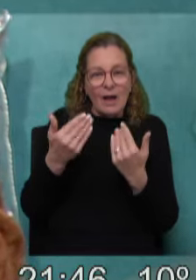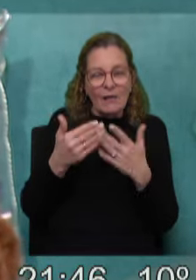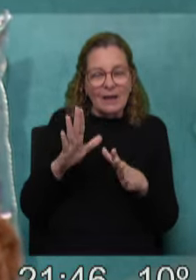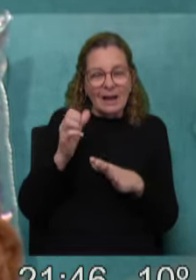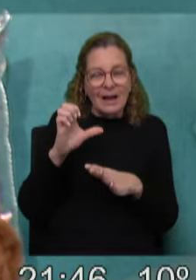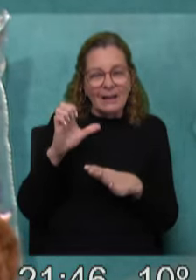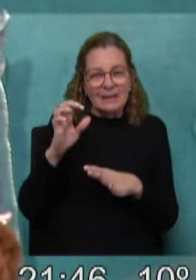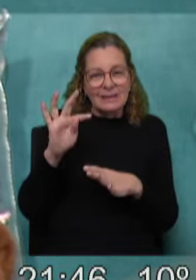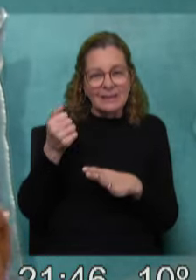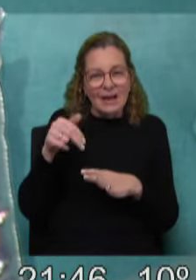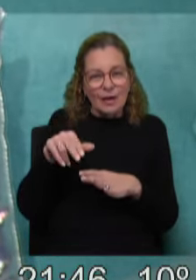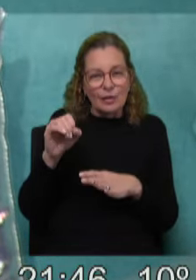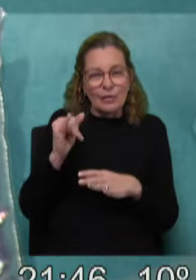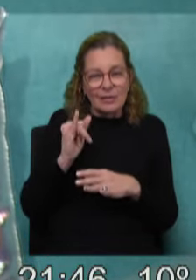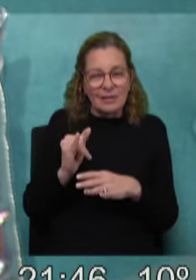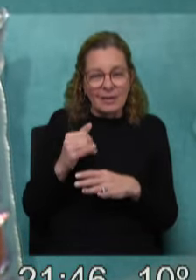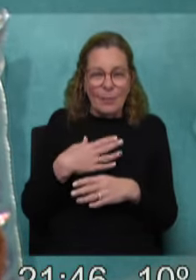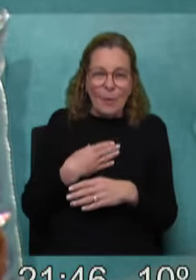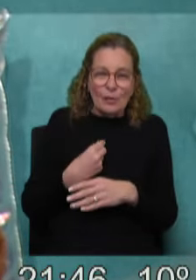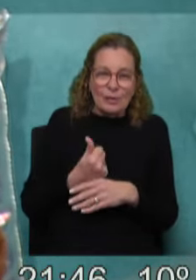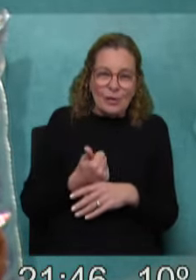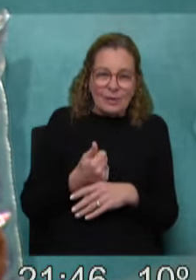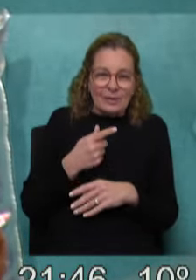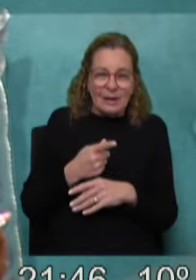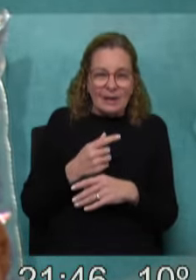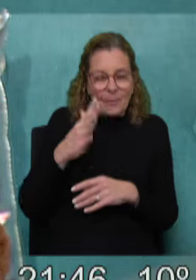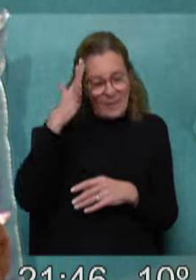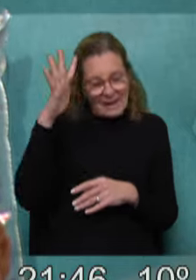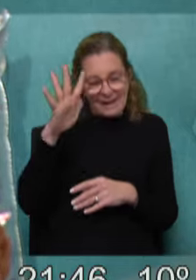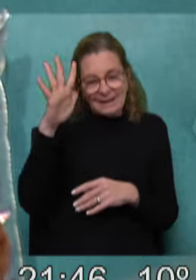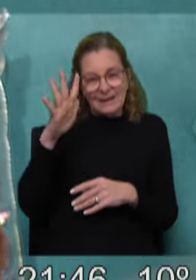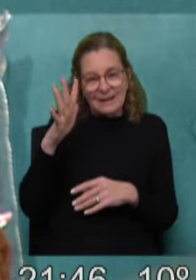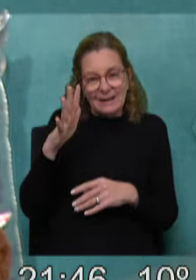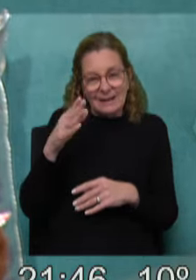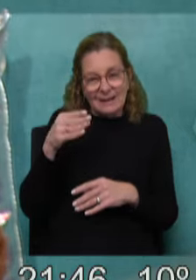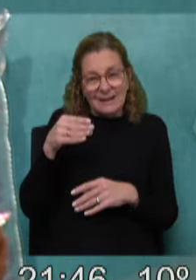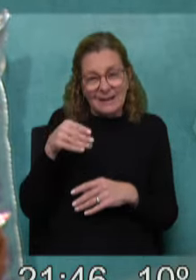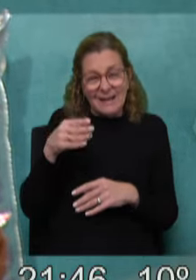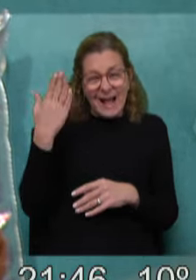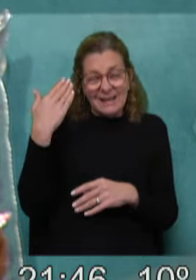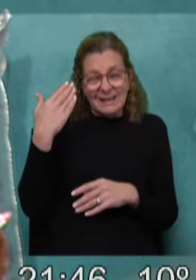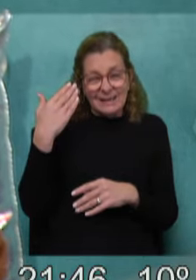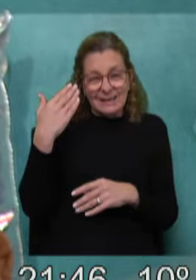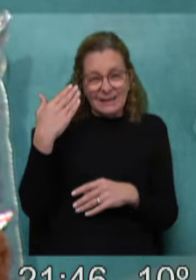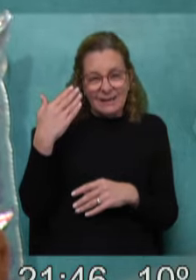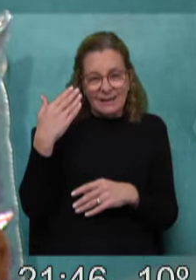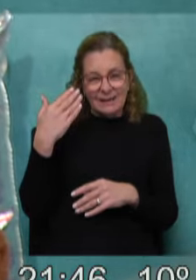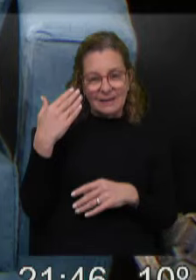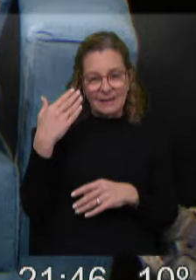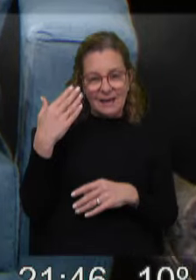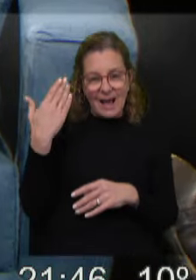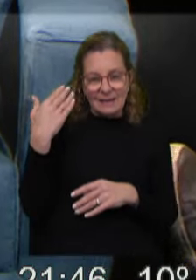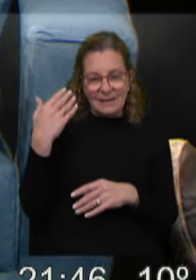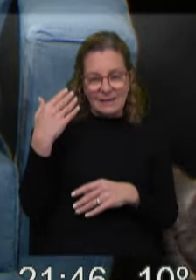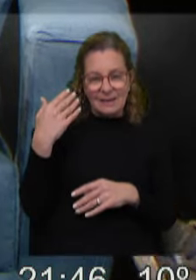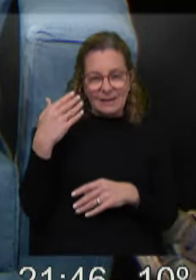Eso en el siglo pasado. Una emoción tenía ahí, imagínate. En el camarín, eran las épocas en que el Solís estaba más malandro, esa época. Porque